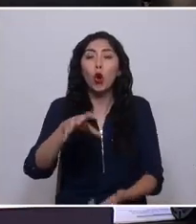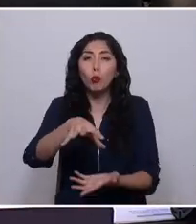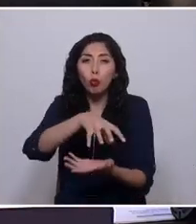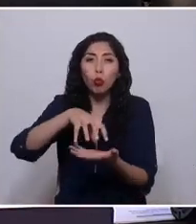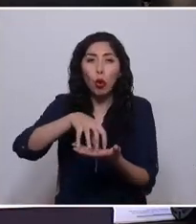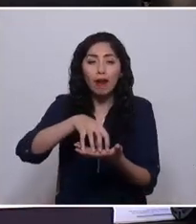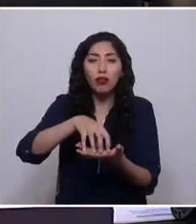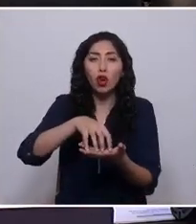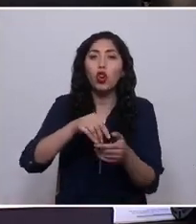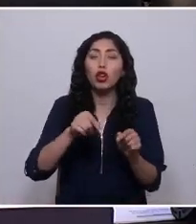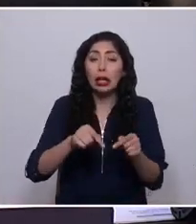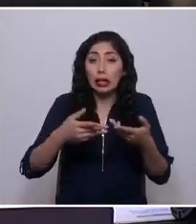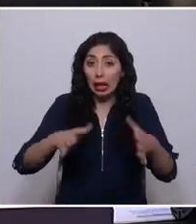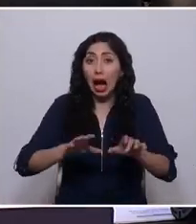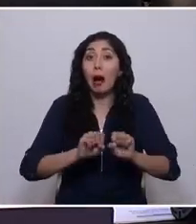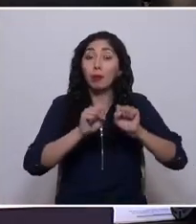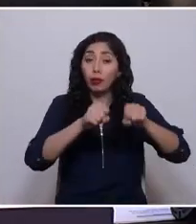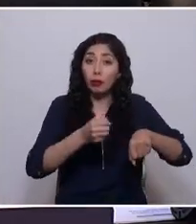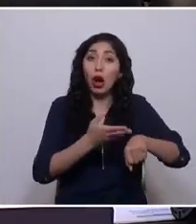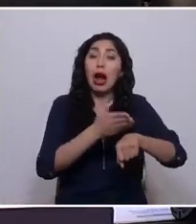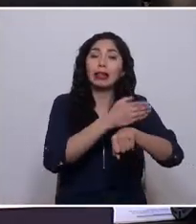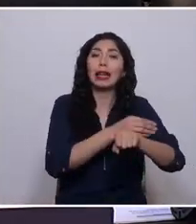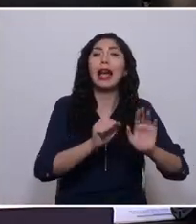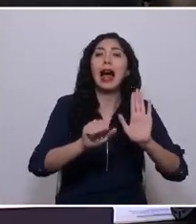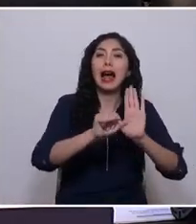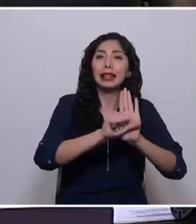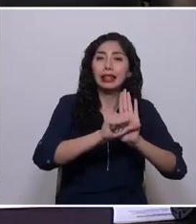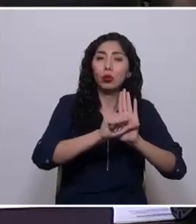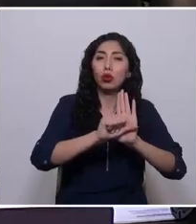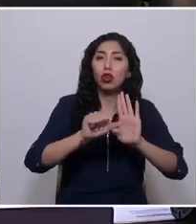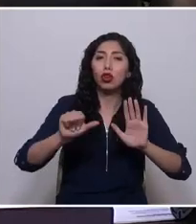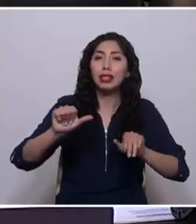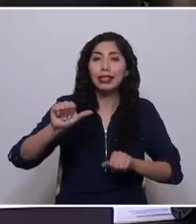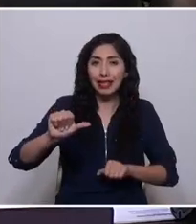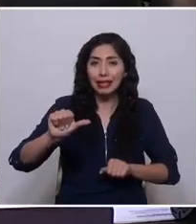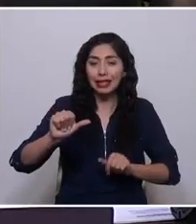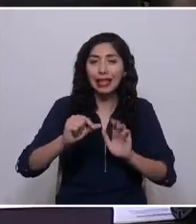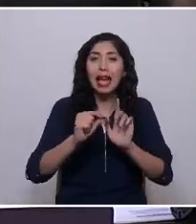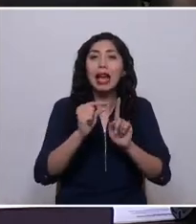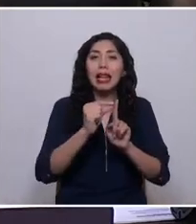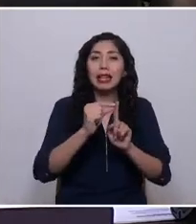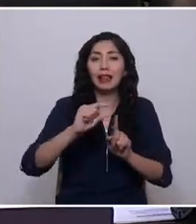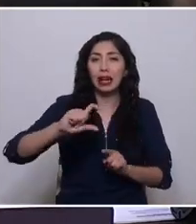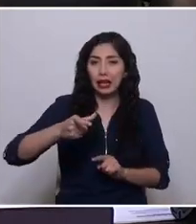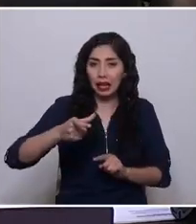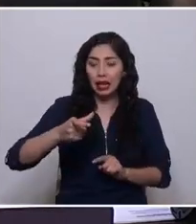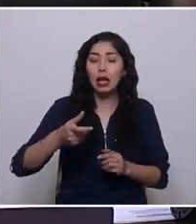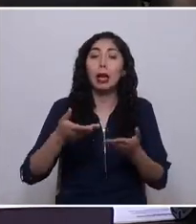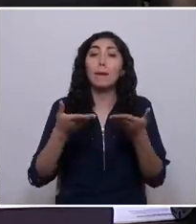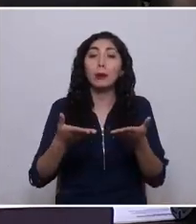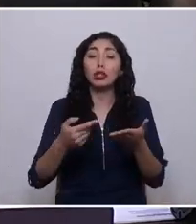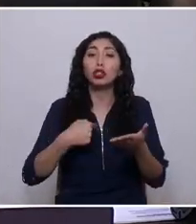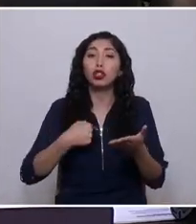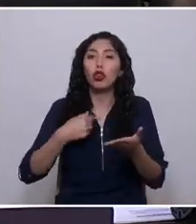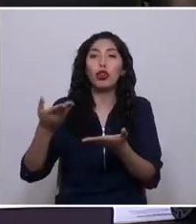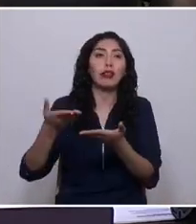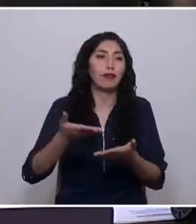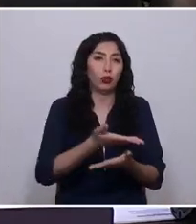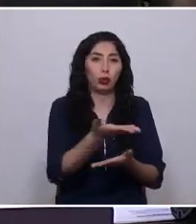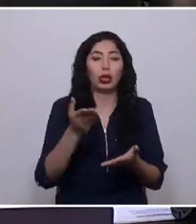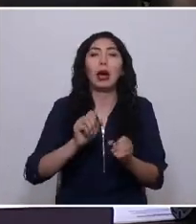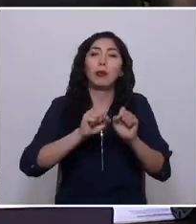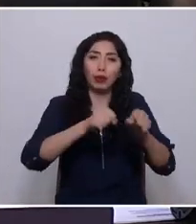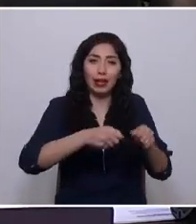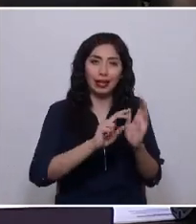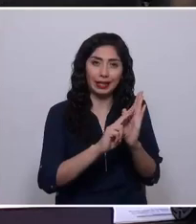de aprobar en el artículo 6, letra G. Por estas razones, llamo a aprobar esta indicación.